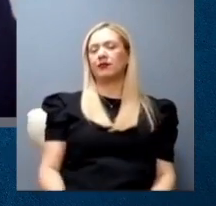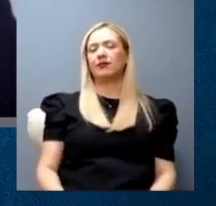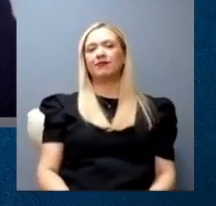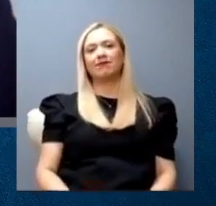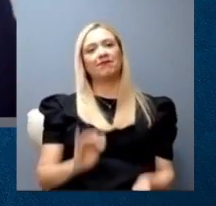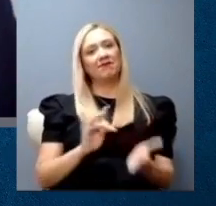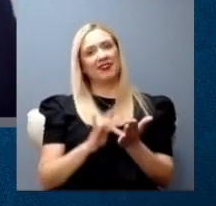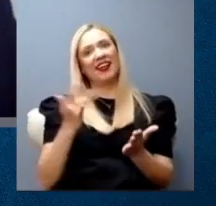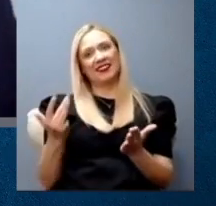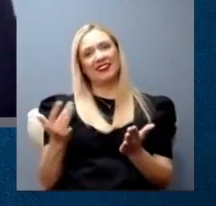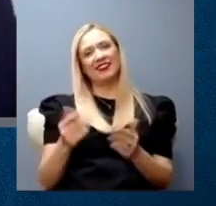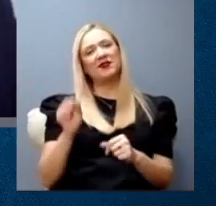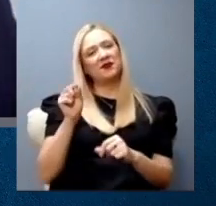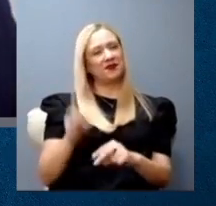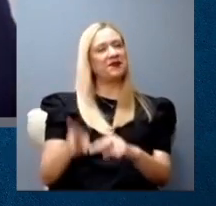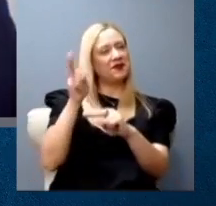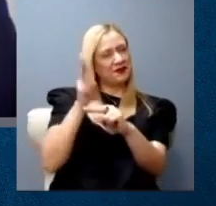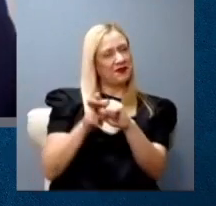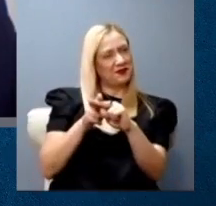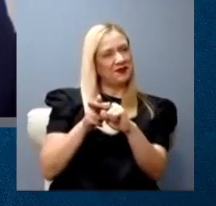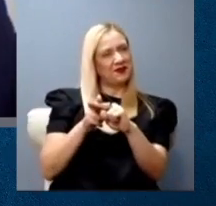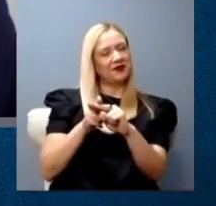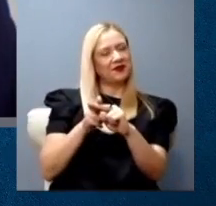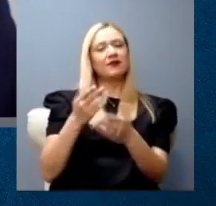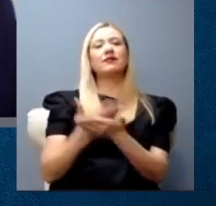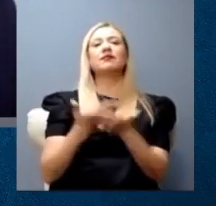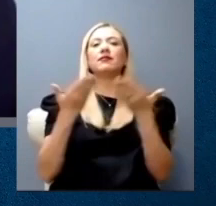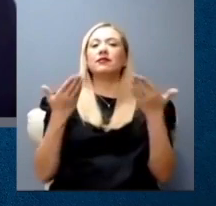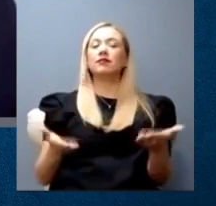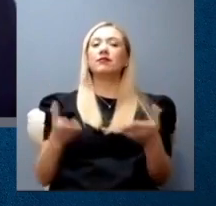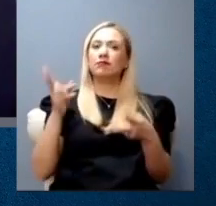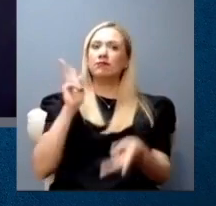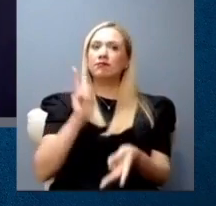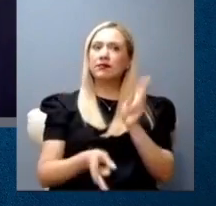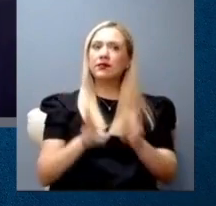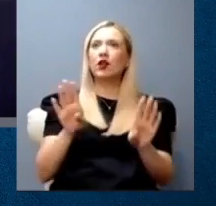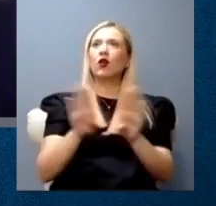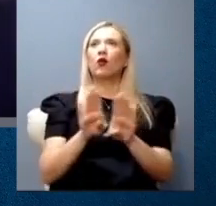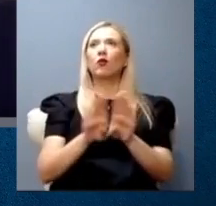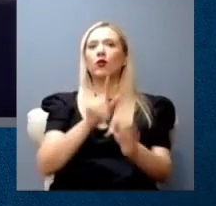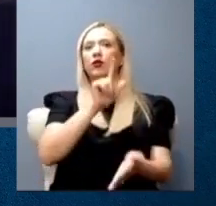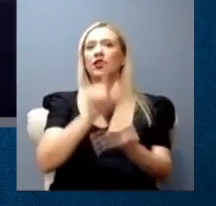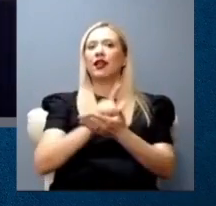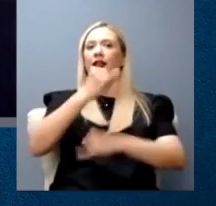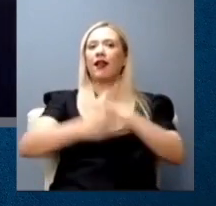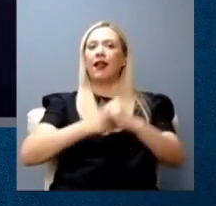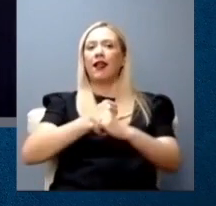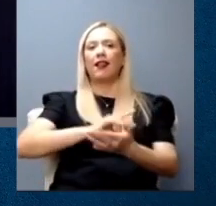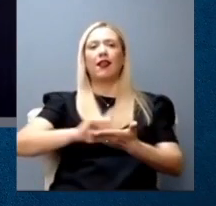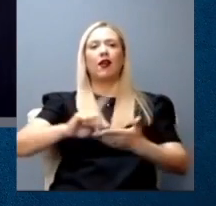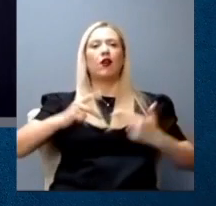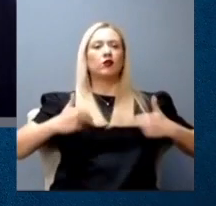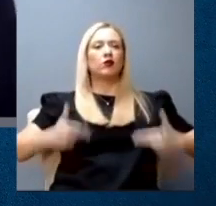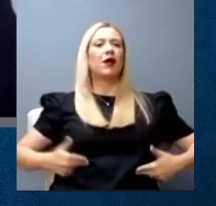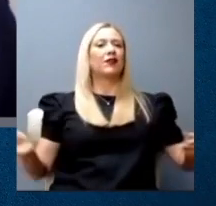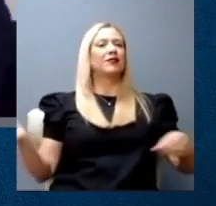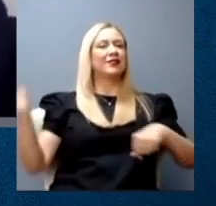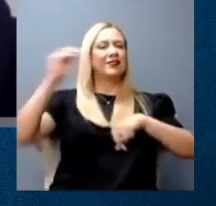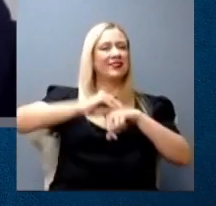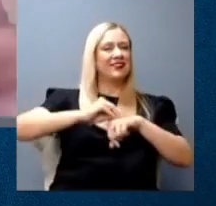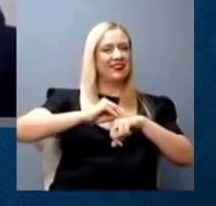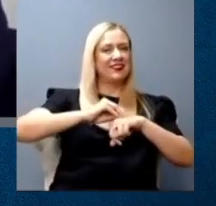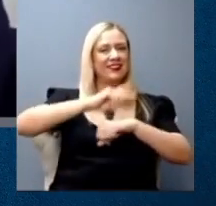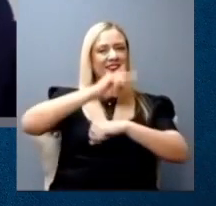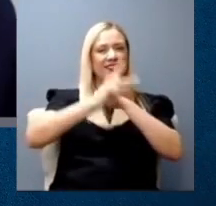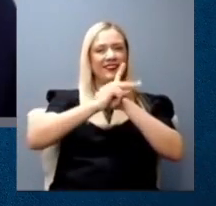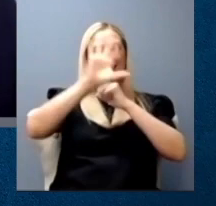Es momento de ir a un segundo corte. Estamos platicando sobre el proceso de internacionalización de los derechos humanos. Hasta ahora lo hemos abordado, una